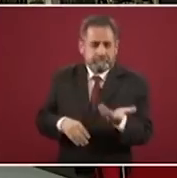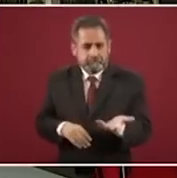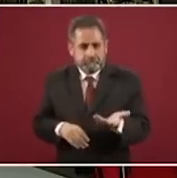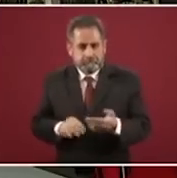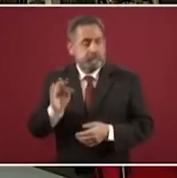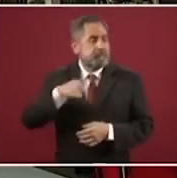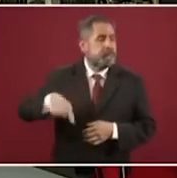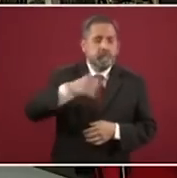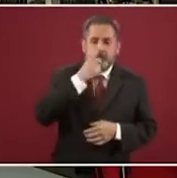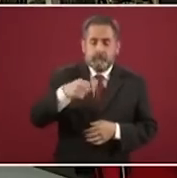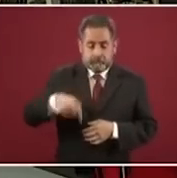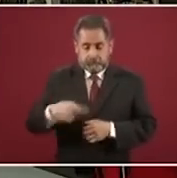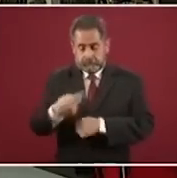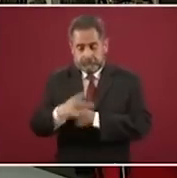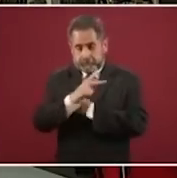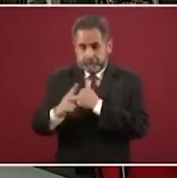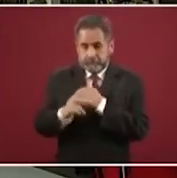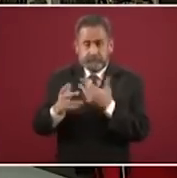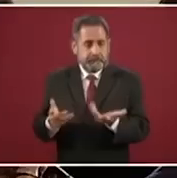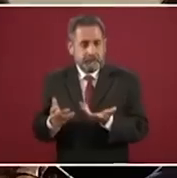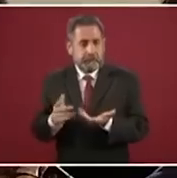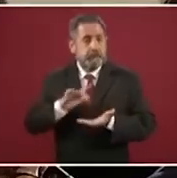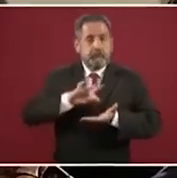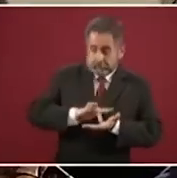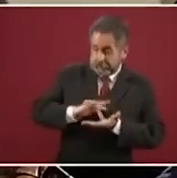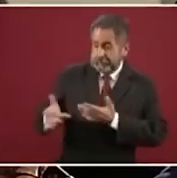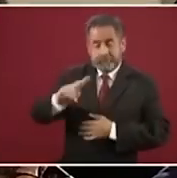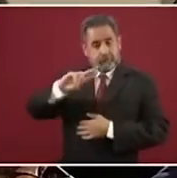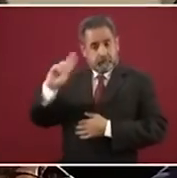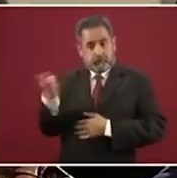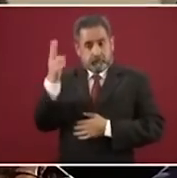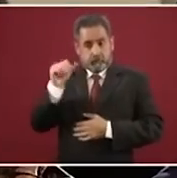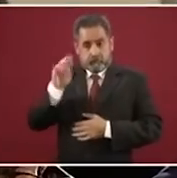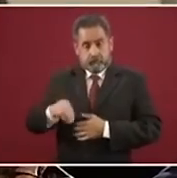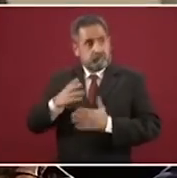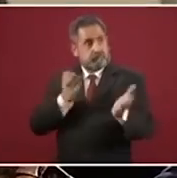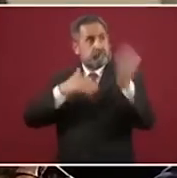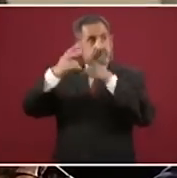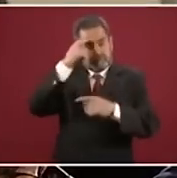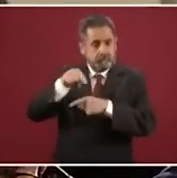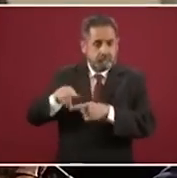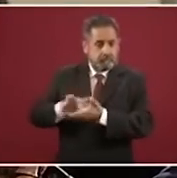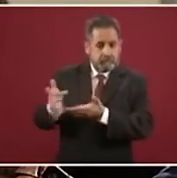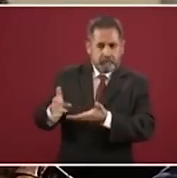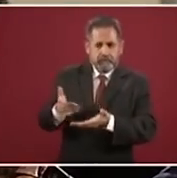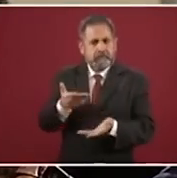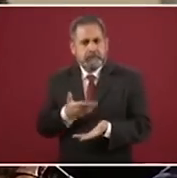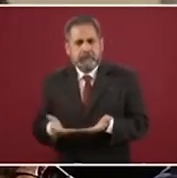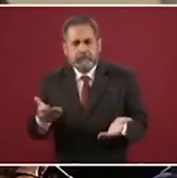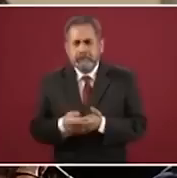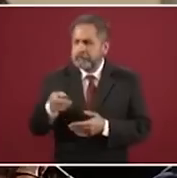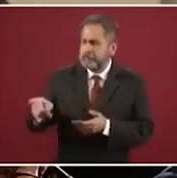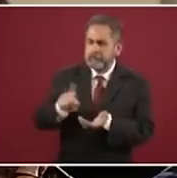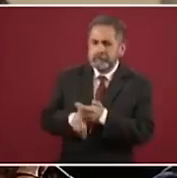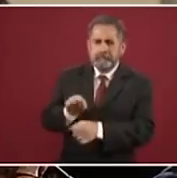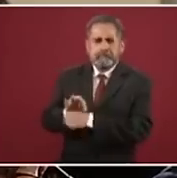dice también que este país no sería lo que es sin el aporte de la gran Universidad Nacional Autónoma de México. Y hoy parece muy indefensa. El